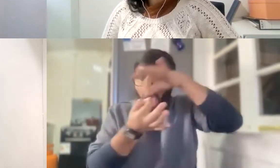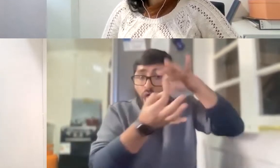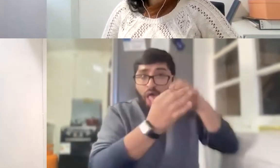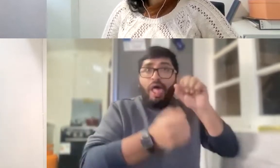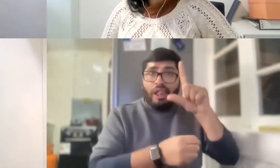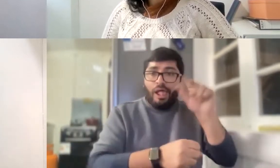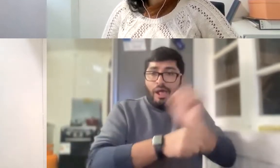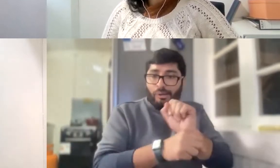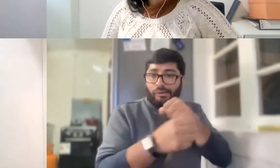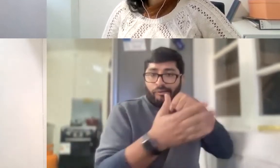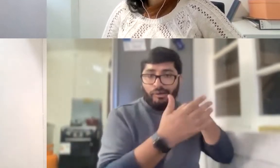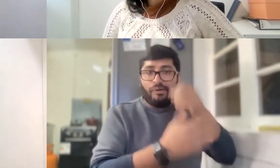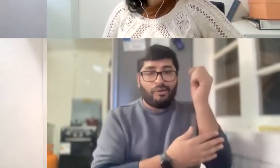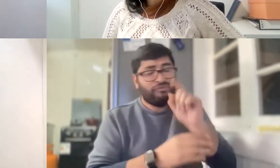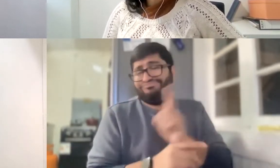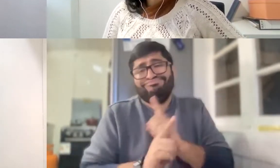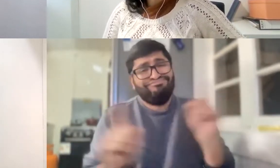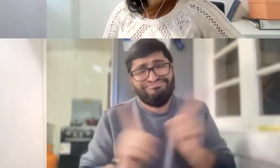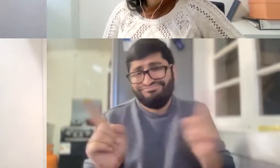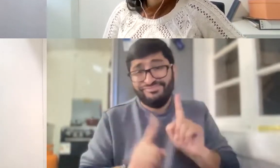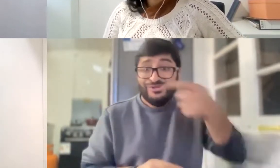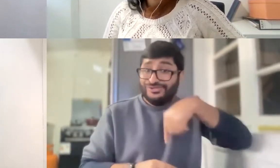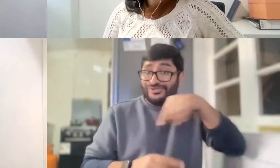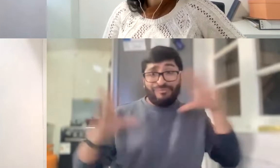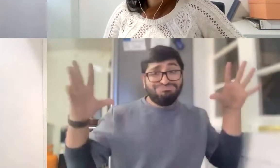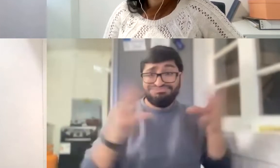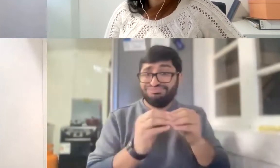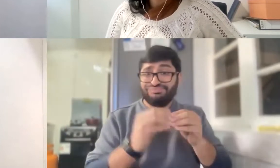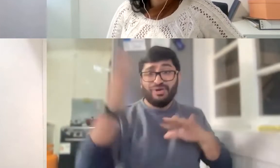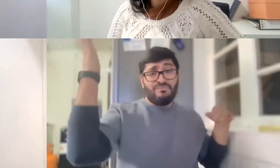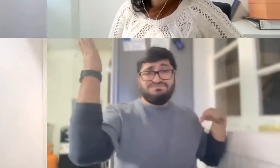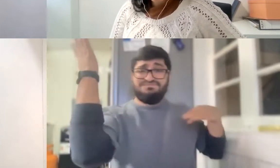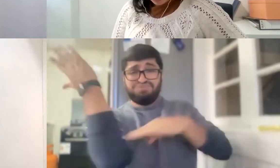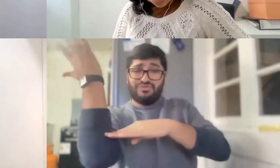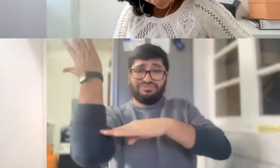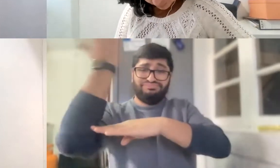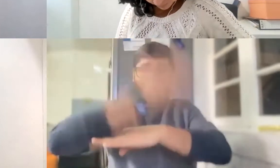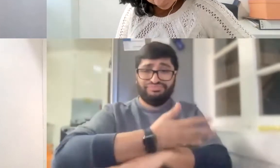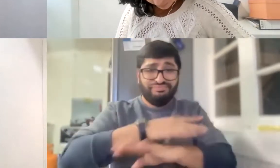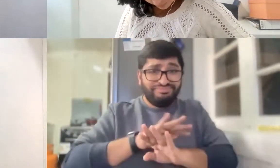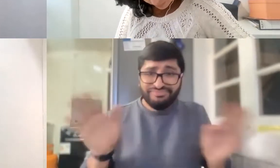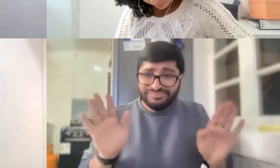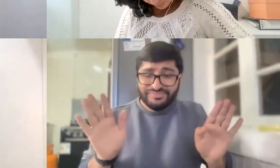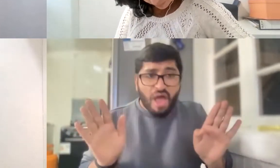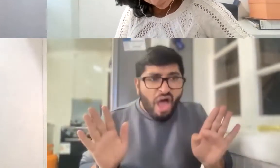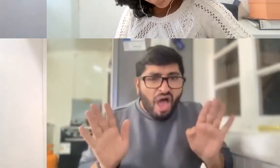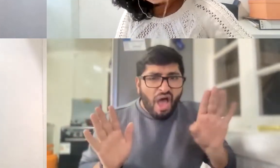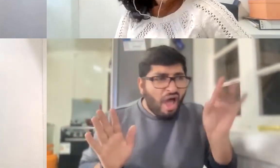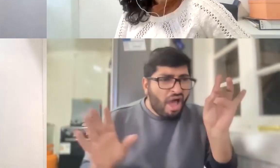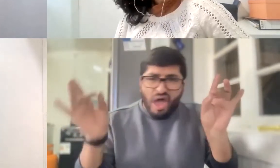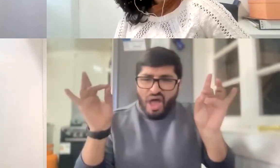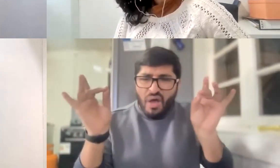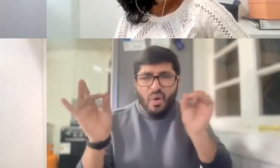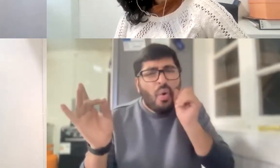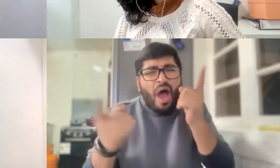digo el auto chocó y soy literal en toda la expresión de esa oración, no, para nada. yo lo resumo eso. Y